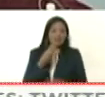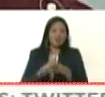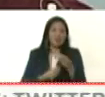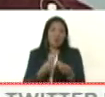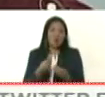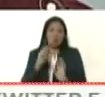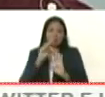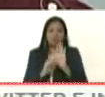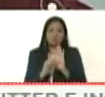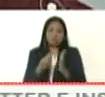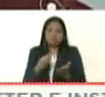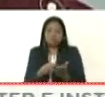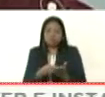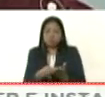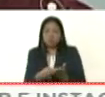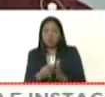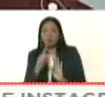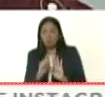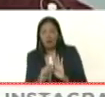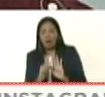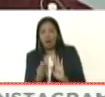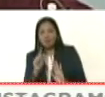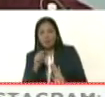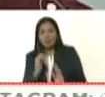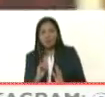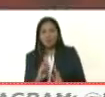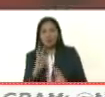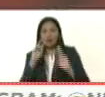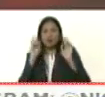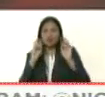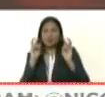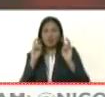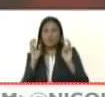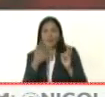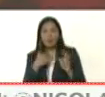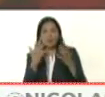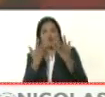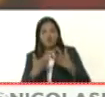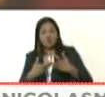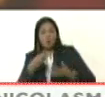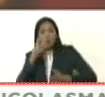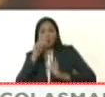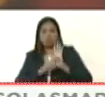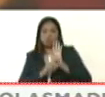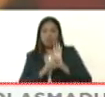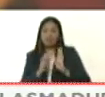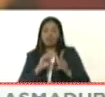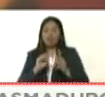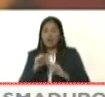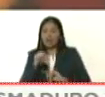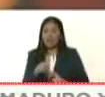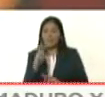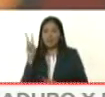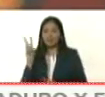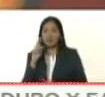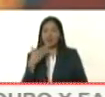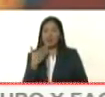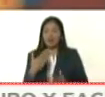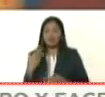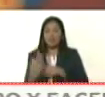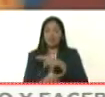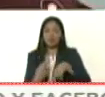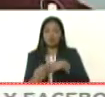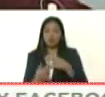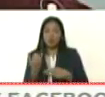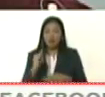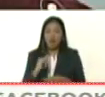muy bajo costo desde el punto de vista del tema industrial o los equipos, y aquí en el país, gracias a la Revolución Bolivariana y